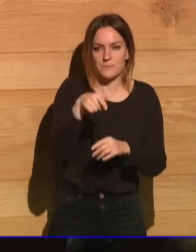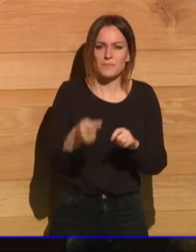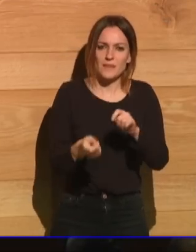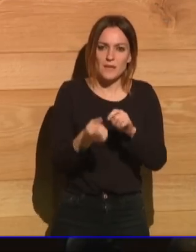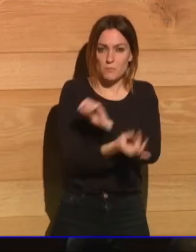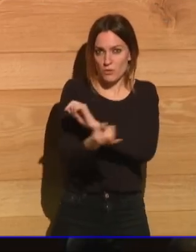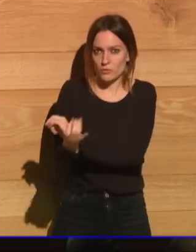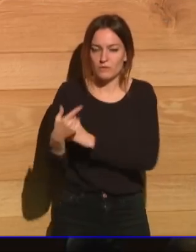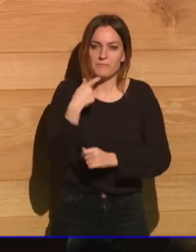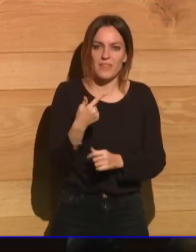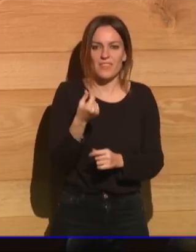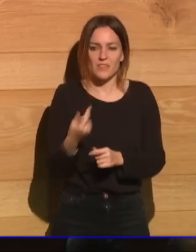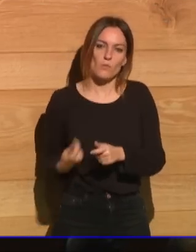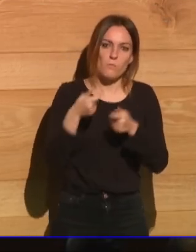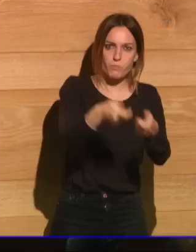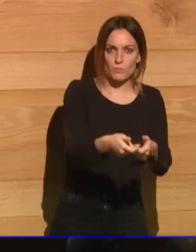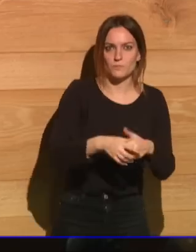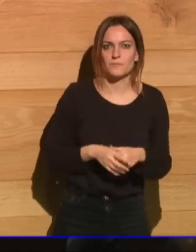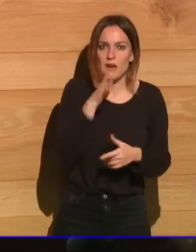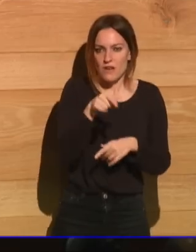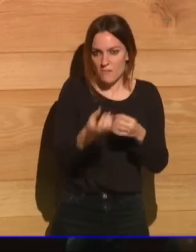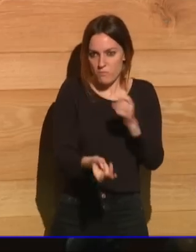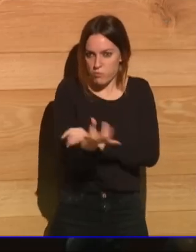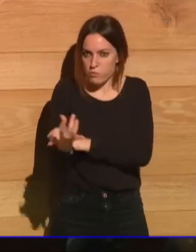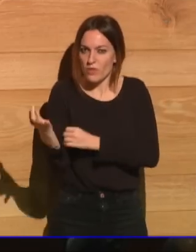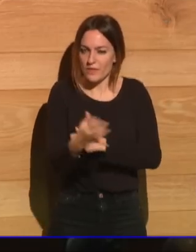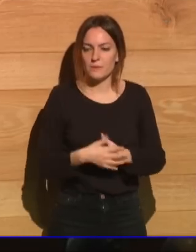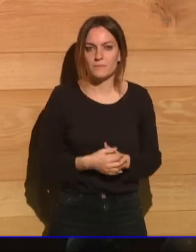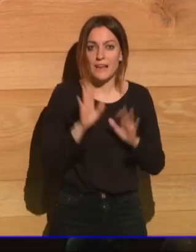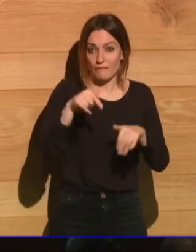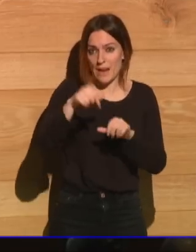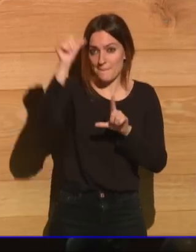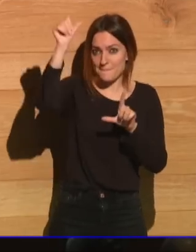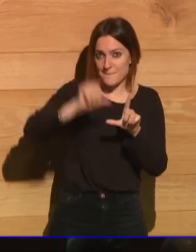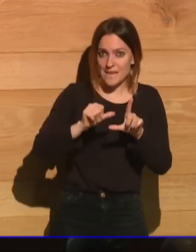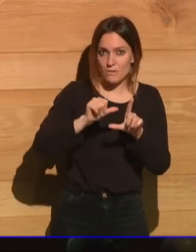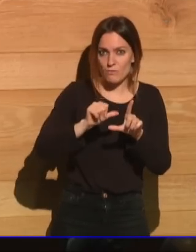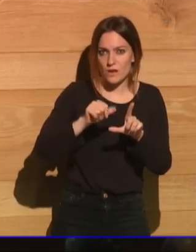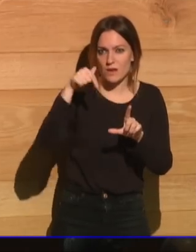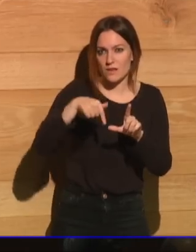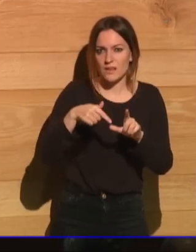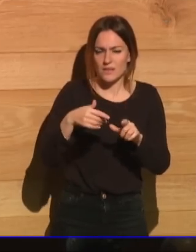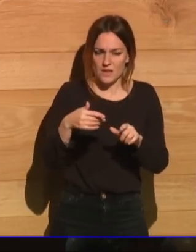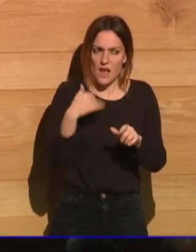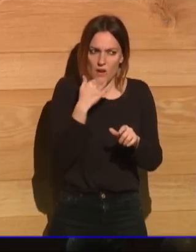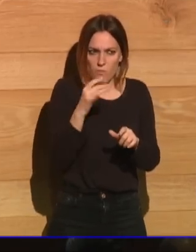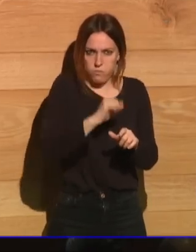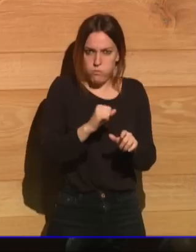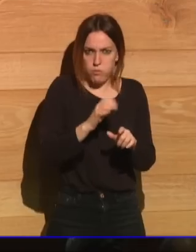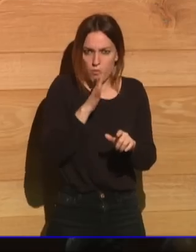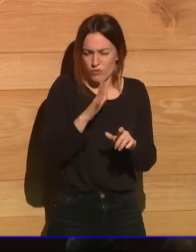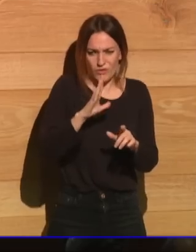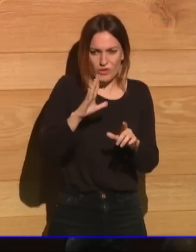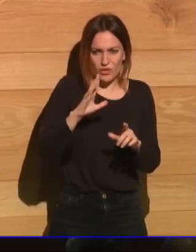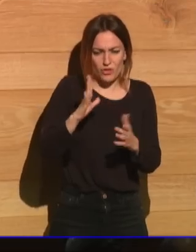mi pasta y ponte a hacerla. Y lo que nos encontramos es una película que no solamente el planteamiento ya es marciano, sino prácticamente todo, o